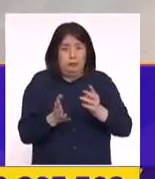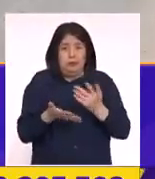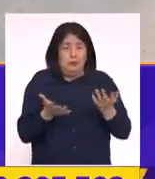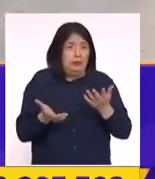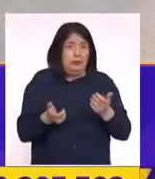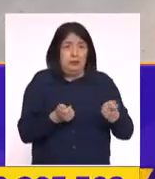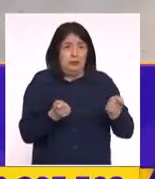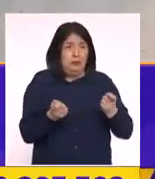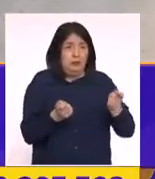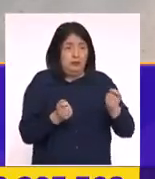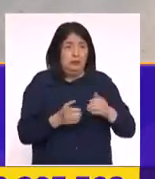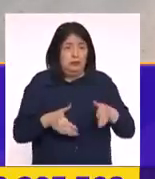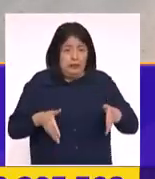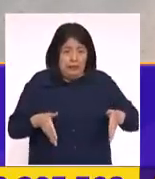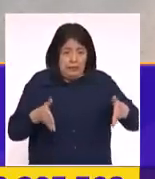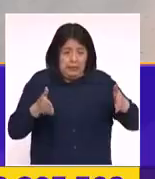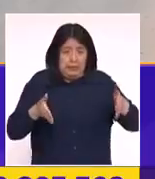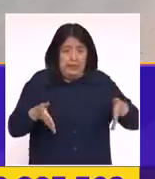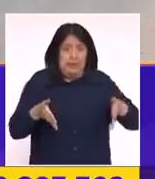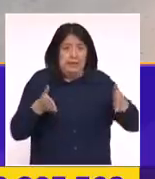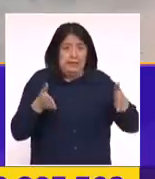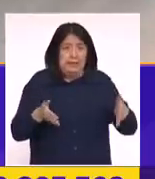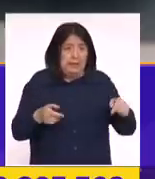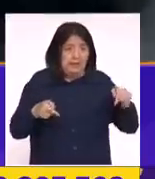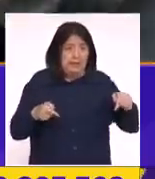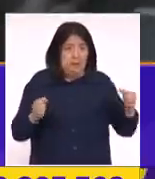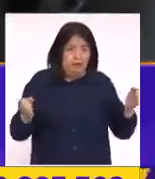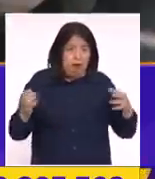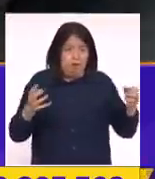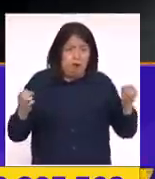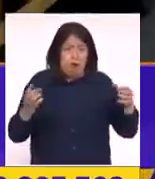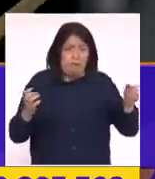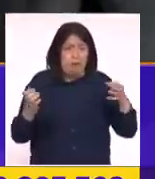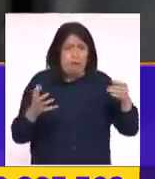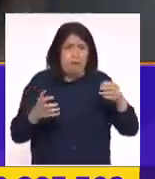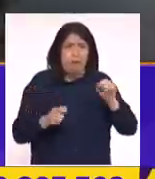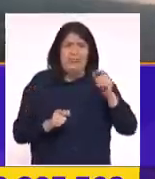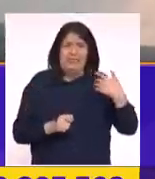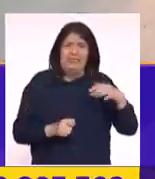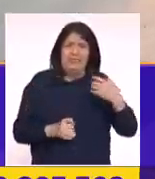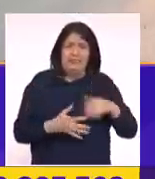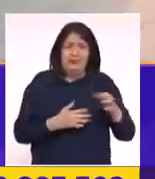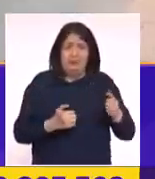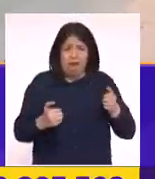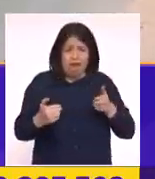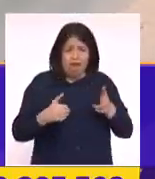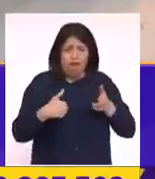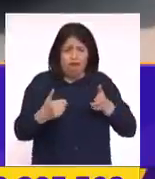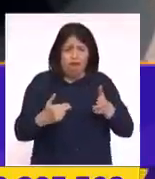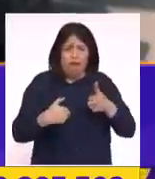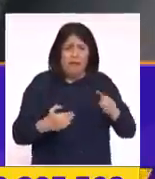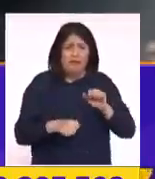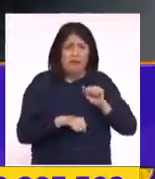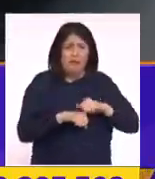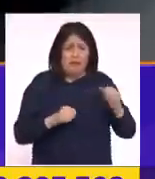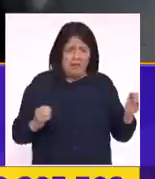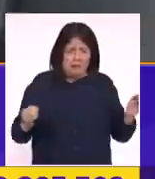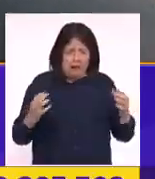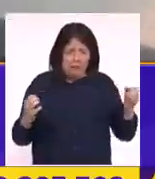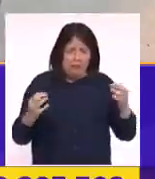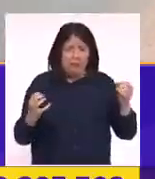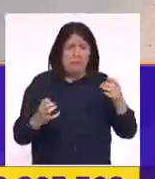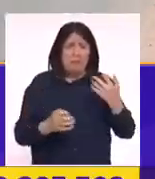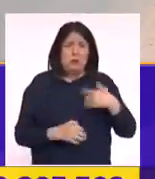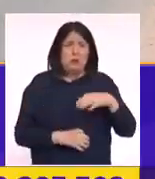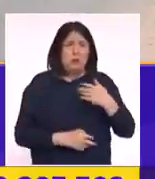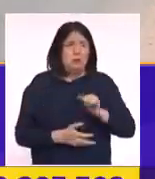para controlar los lados. Y en los lados es en donde están atacando en estos momentos a la policía, a los vehículos, que están